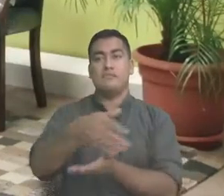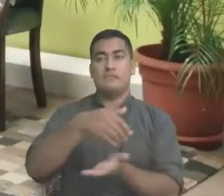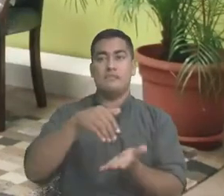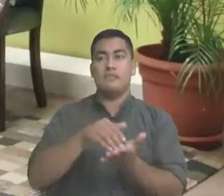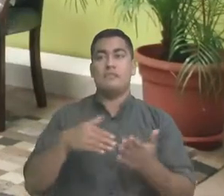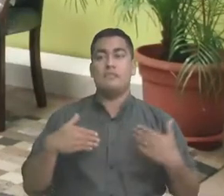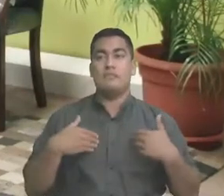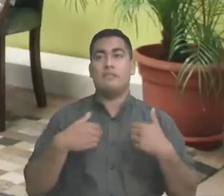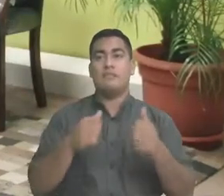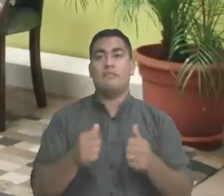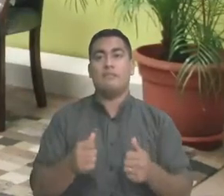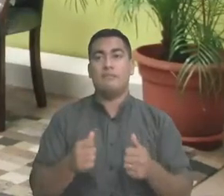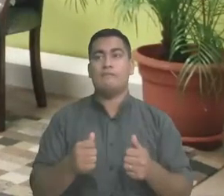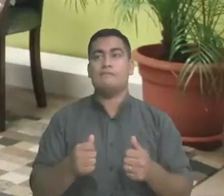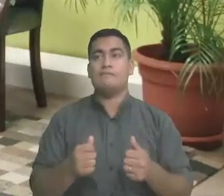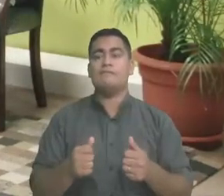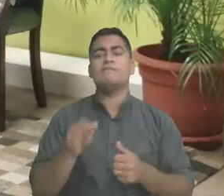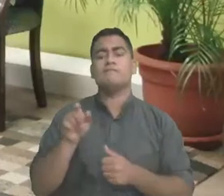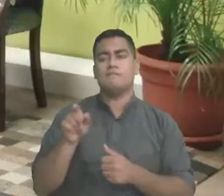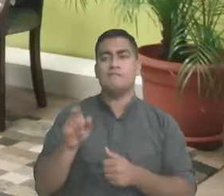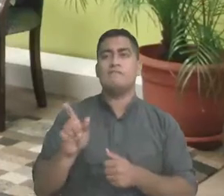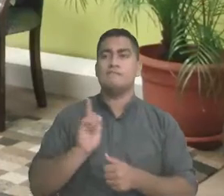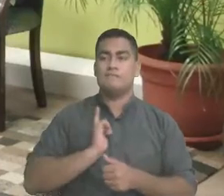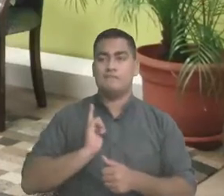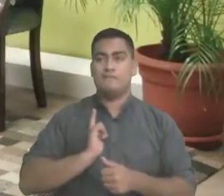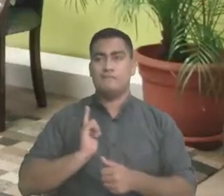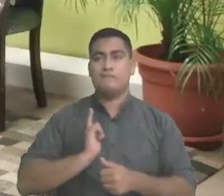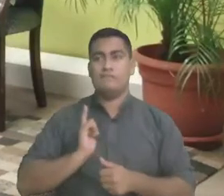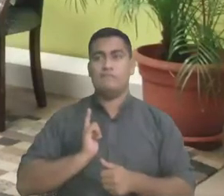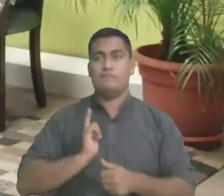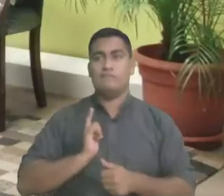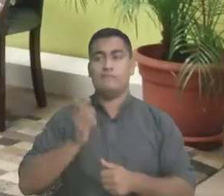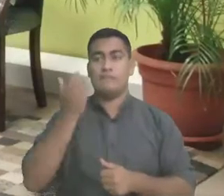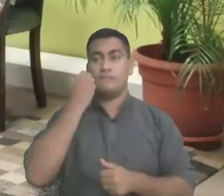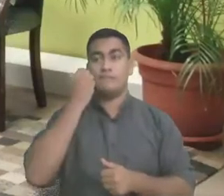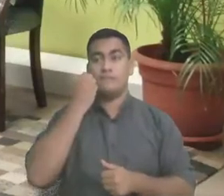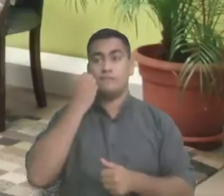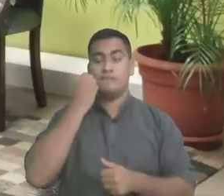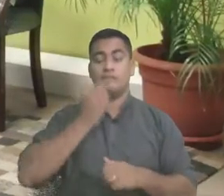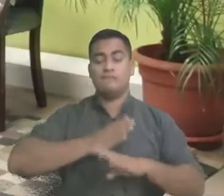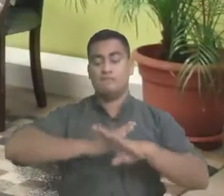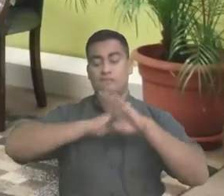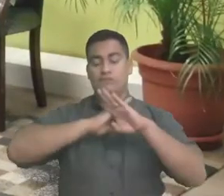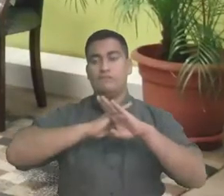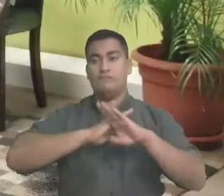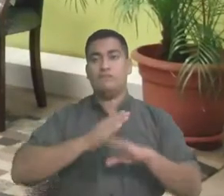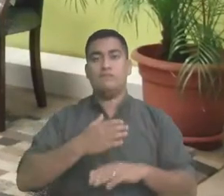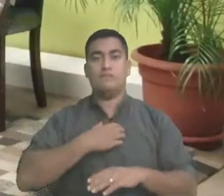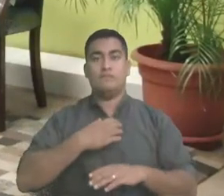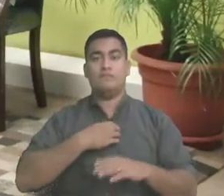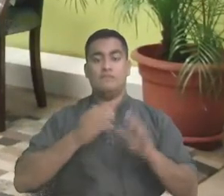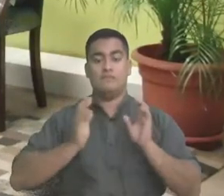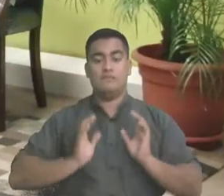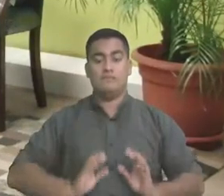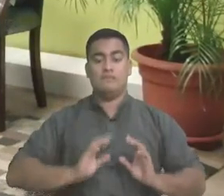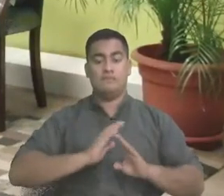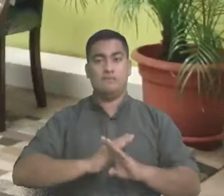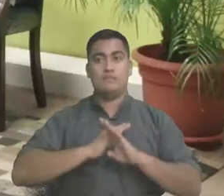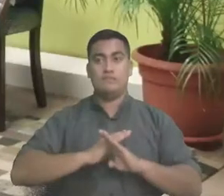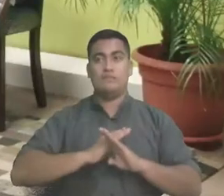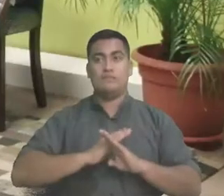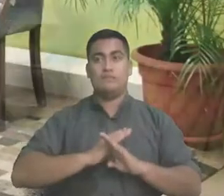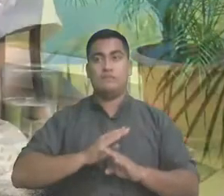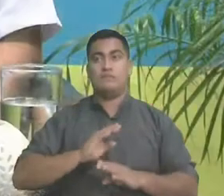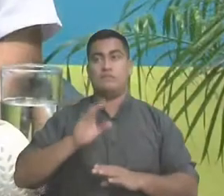una tintura que está dirigida para las enfermedades inmunológicas, las enfermedades del sistema inmunológico, que es tintura